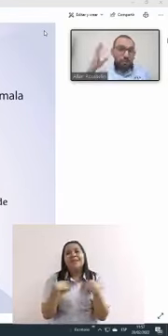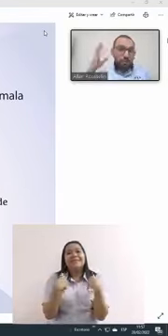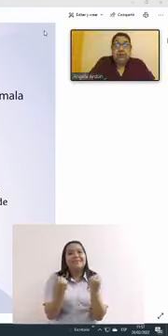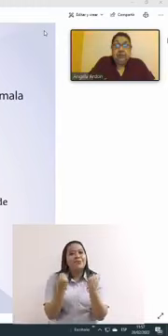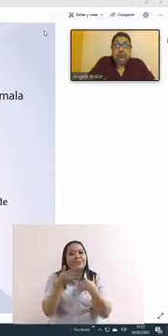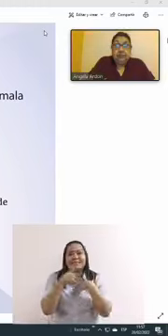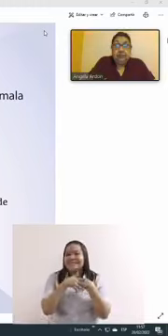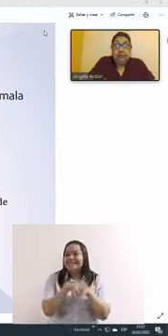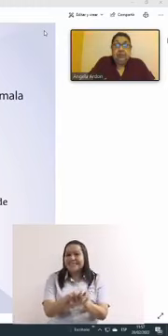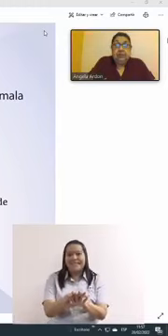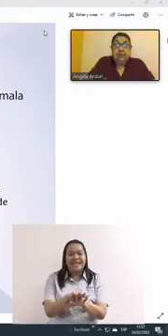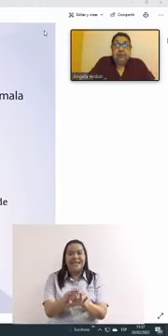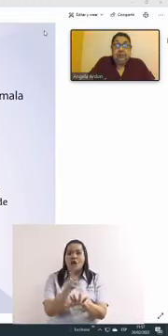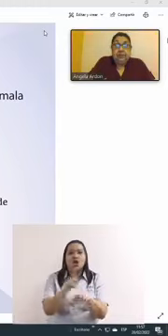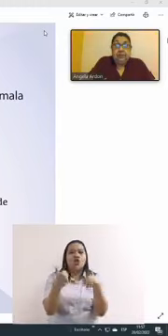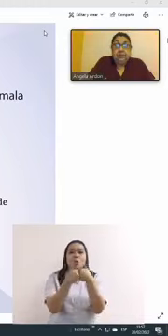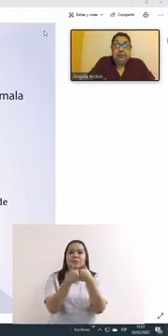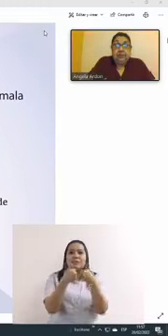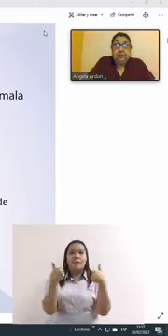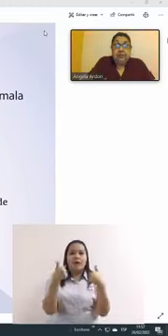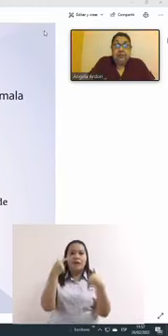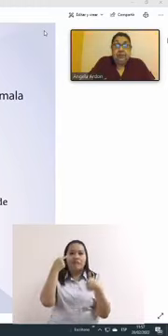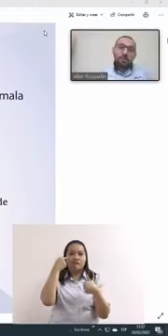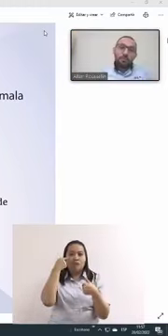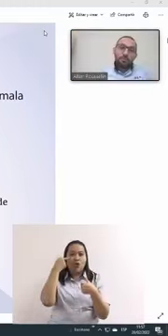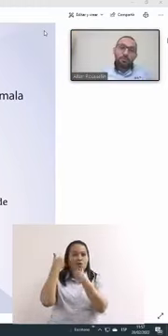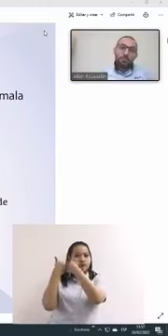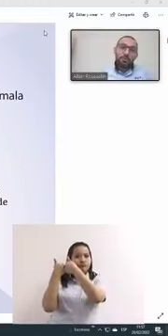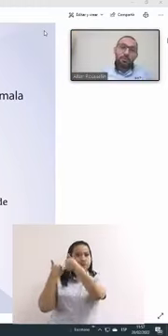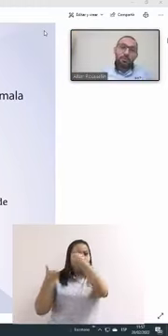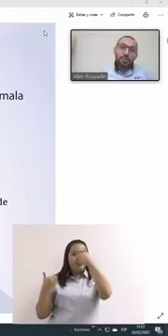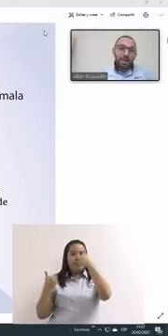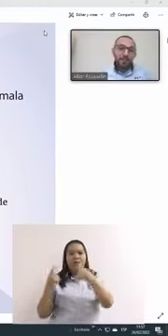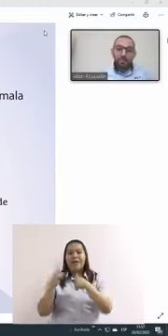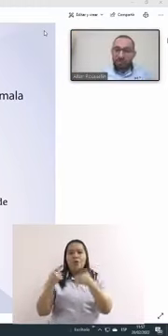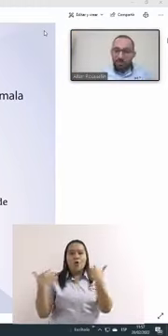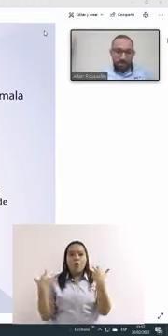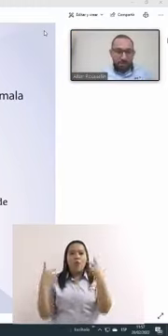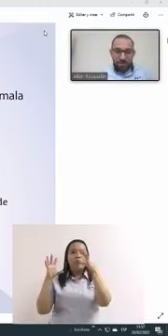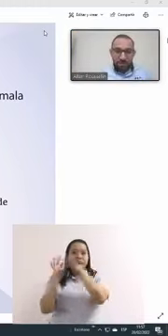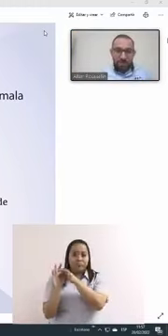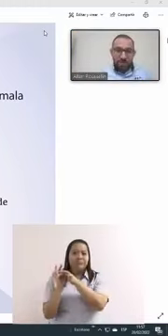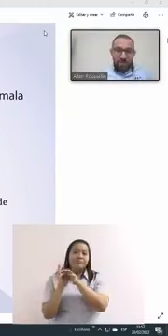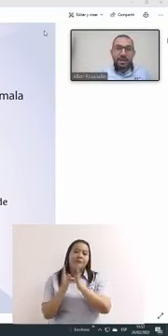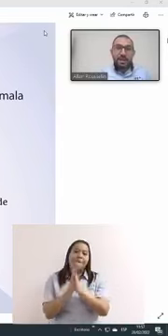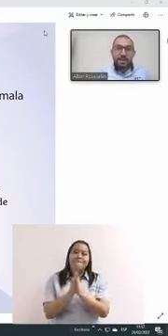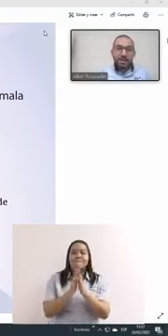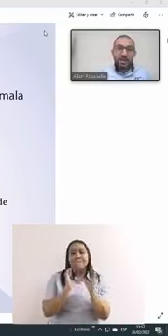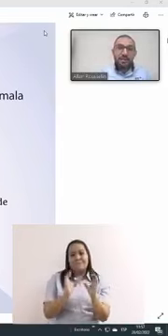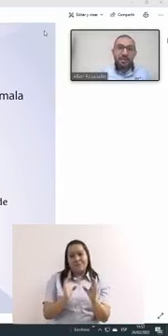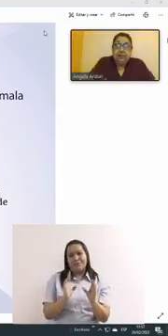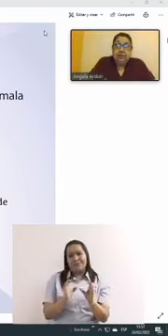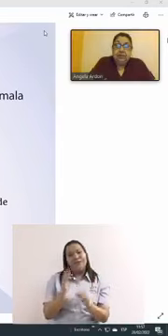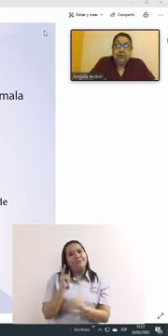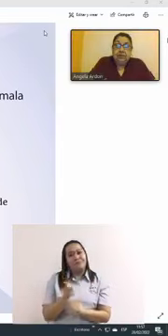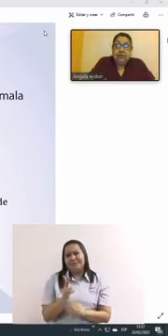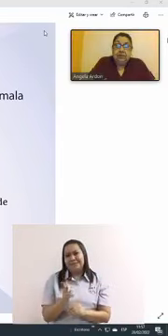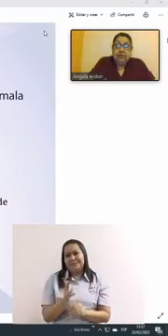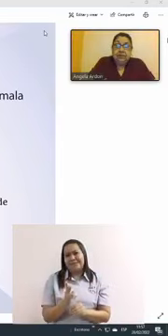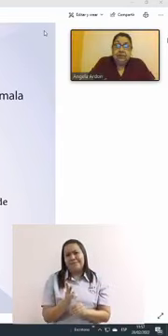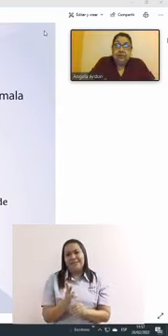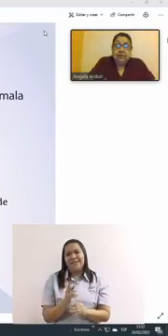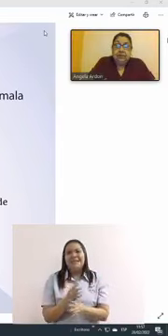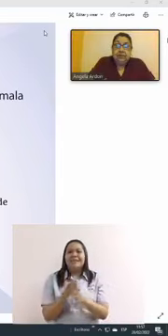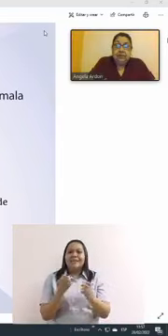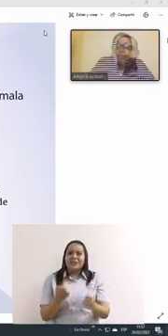no podemos separar los oídos del resto del cuerpo, procuremos cuidarnos integralmente. Y ahora voy a